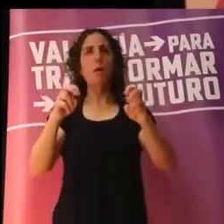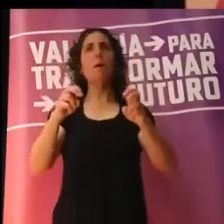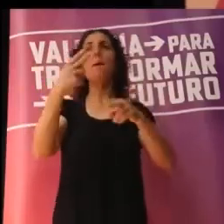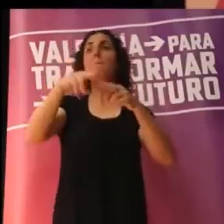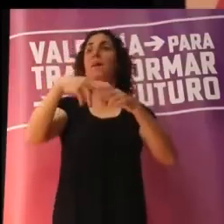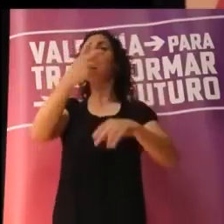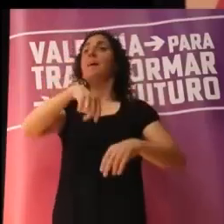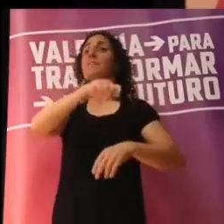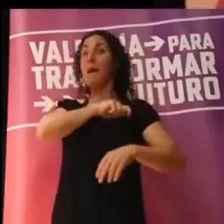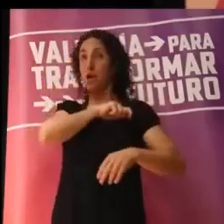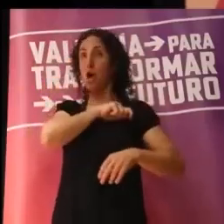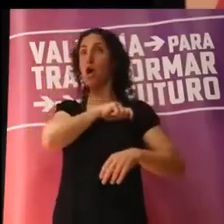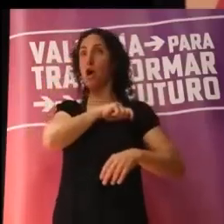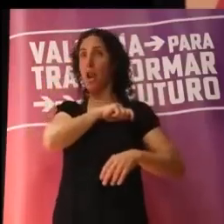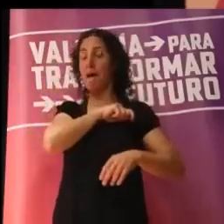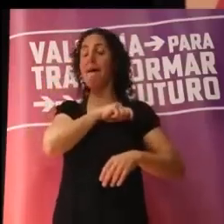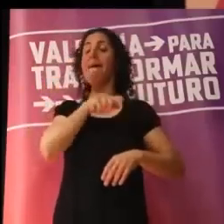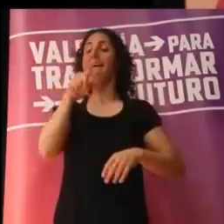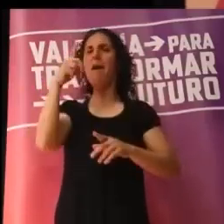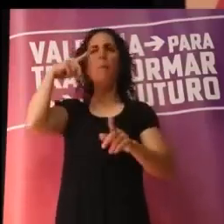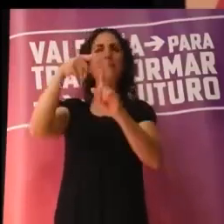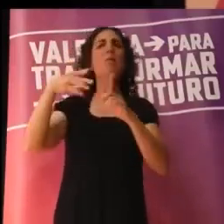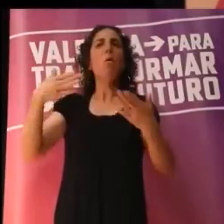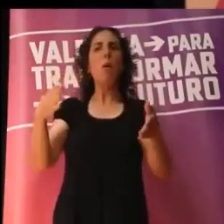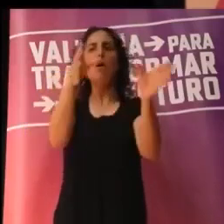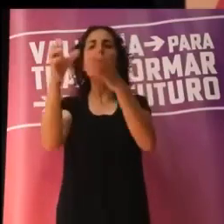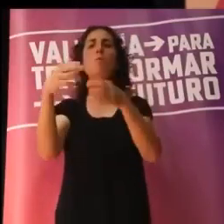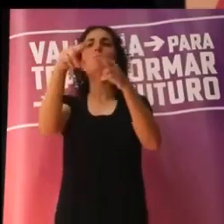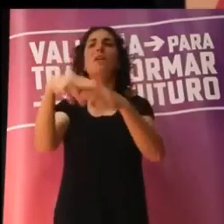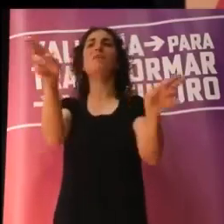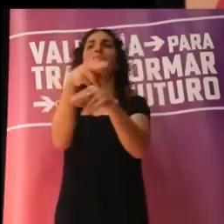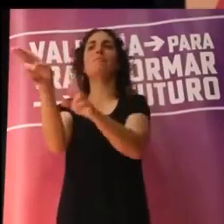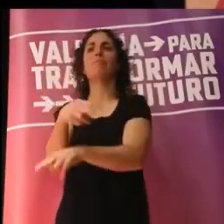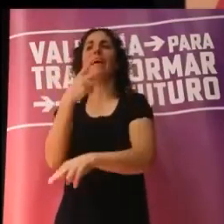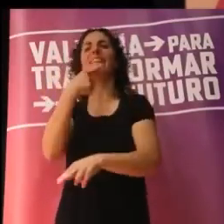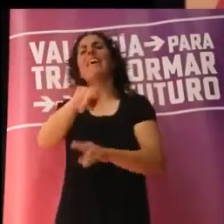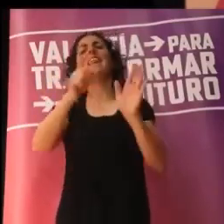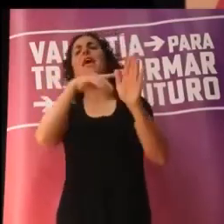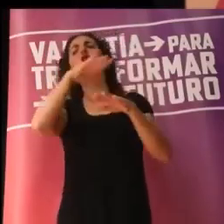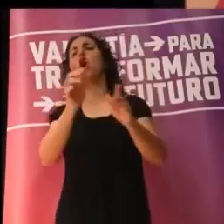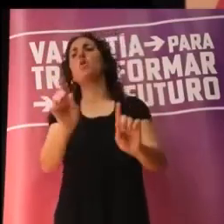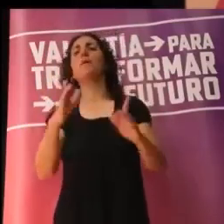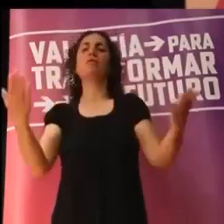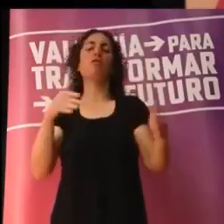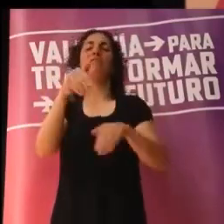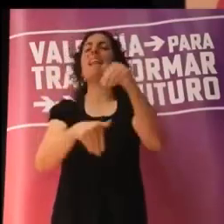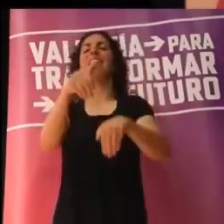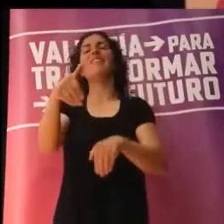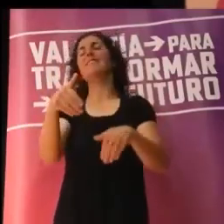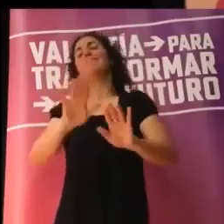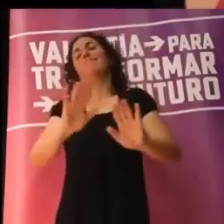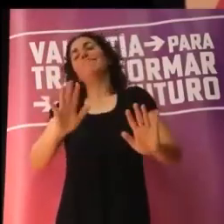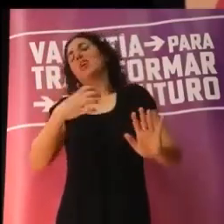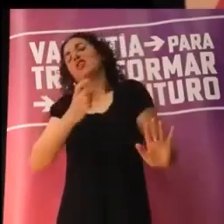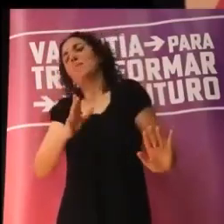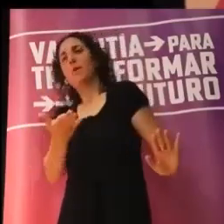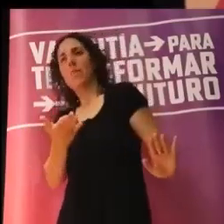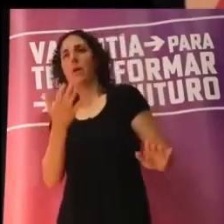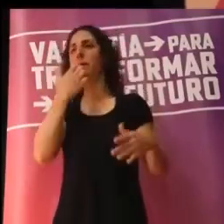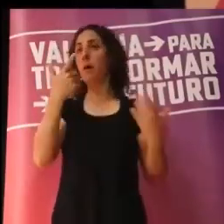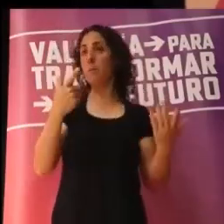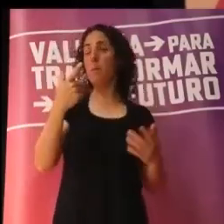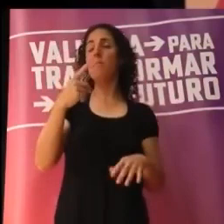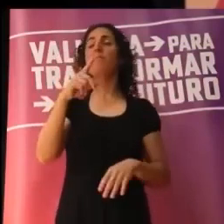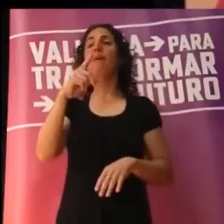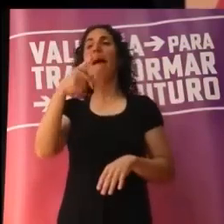la base de la eliminación de partidos políticos, que sean declarados ilegales y que no puedan acudir a las elecciones. José María Aznar, en